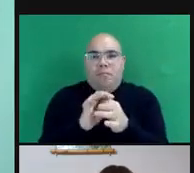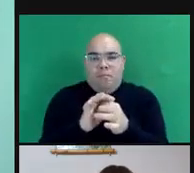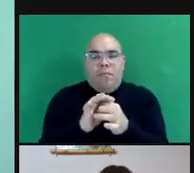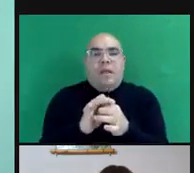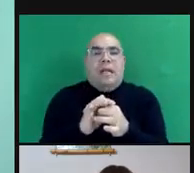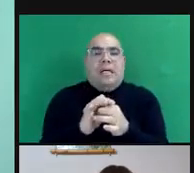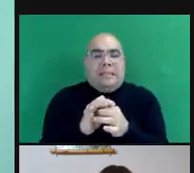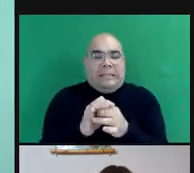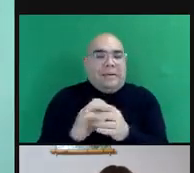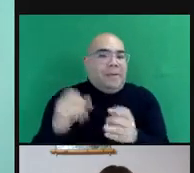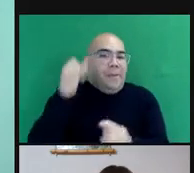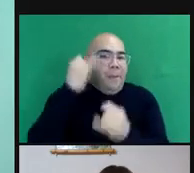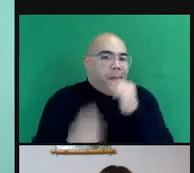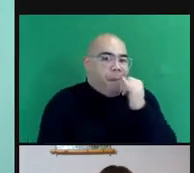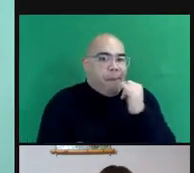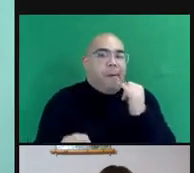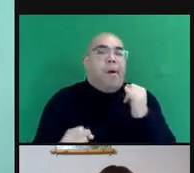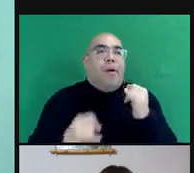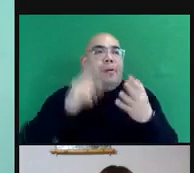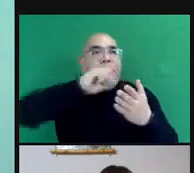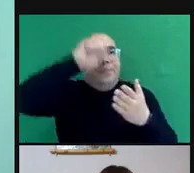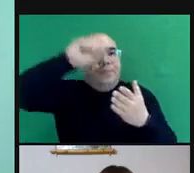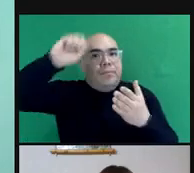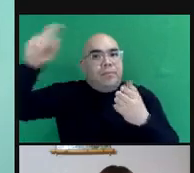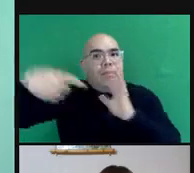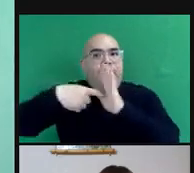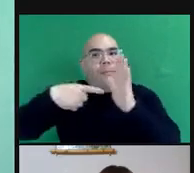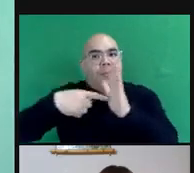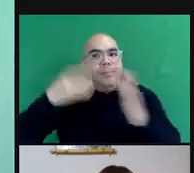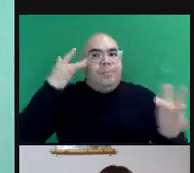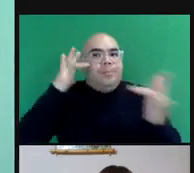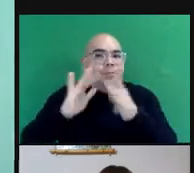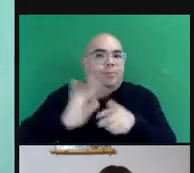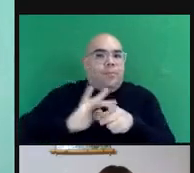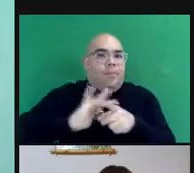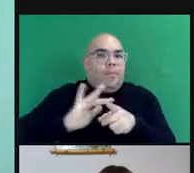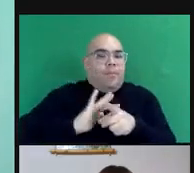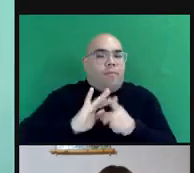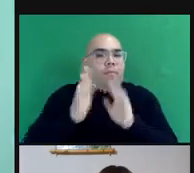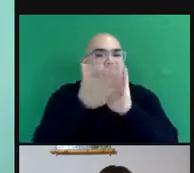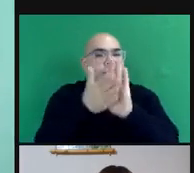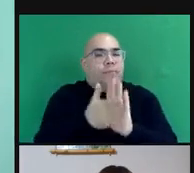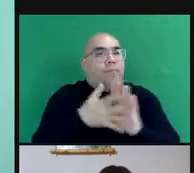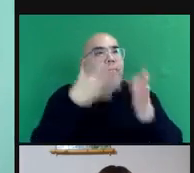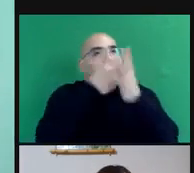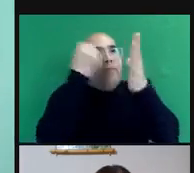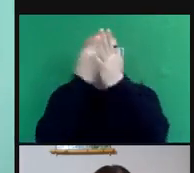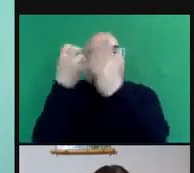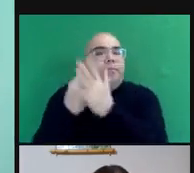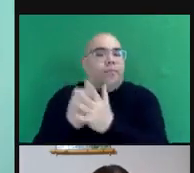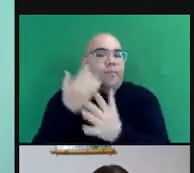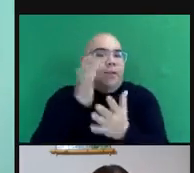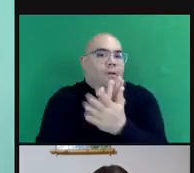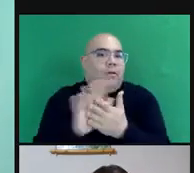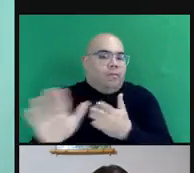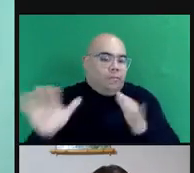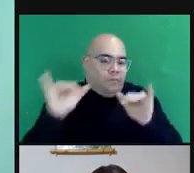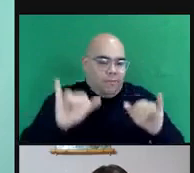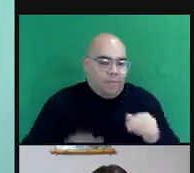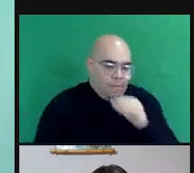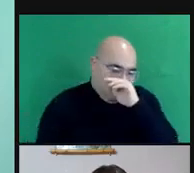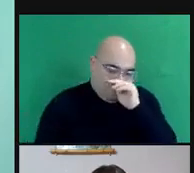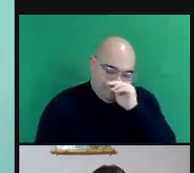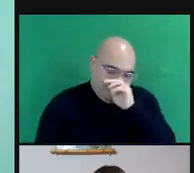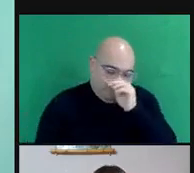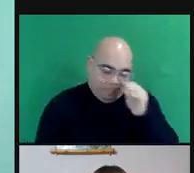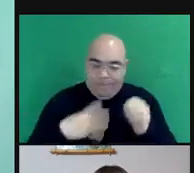las pinturas que están pues aplicadas nuevamente sobre esa superficie y se puedan retirar fácilmente. Entonces, nosotros